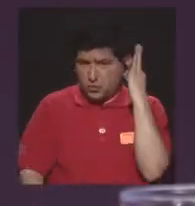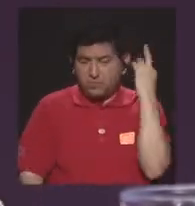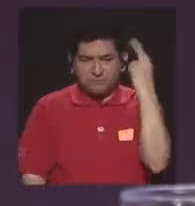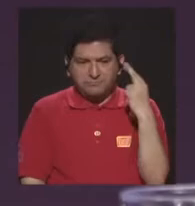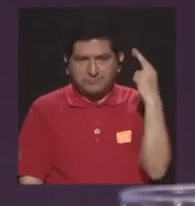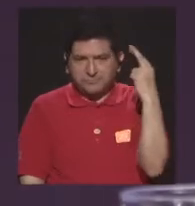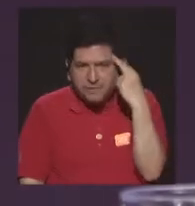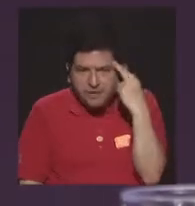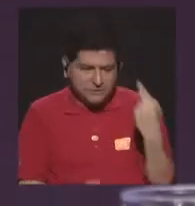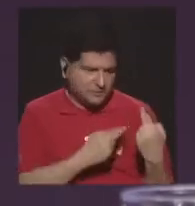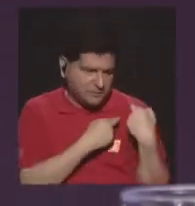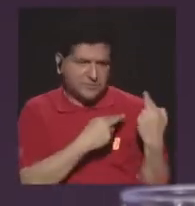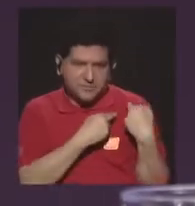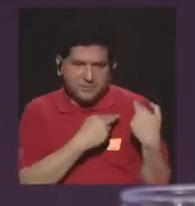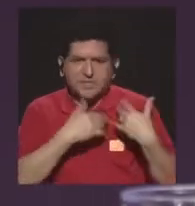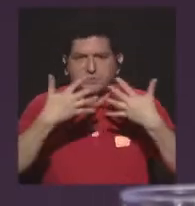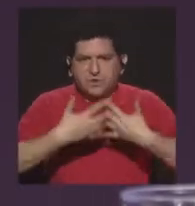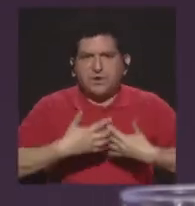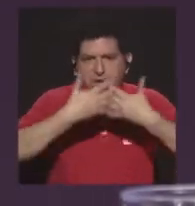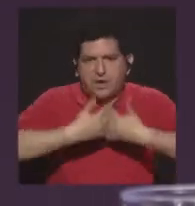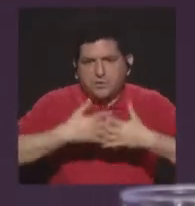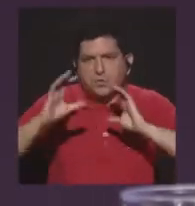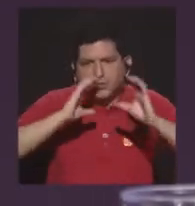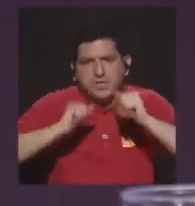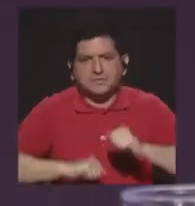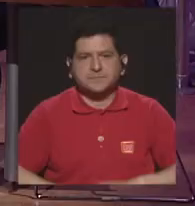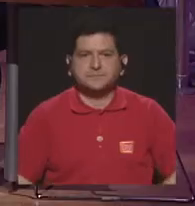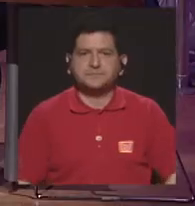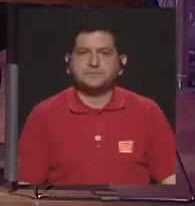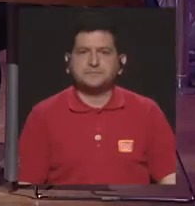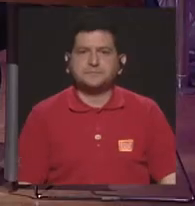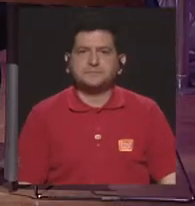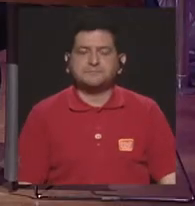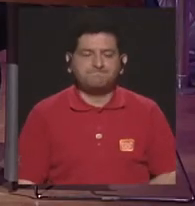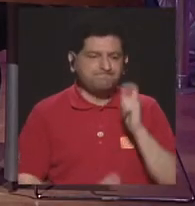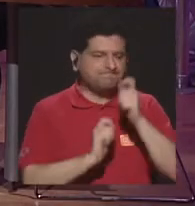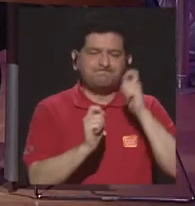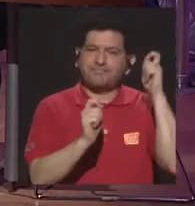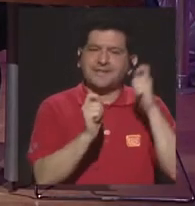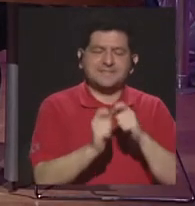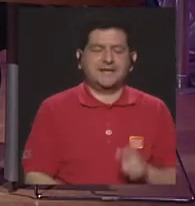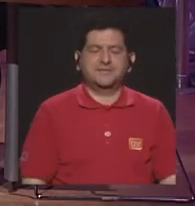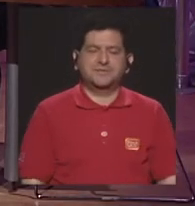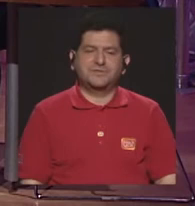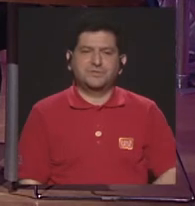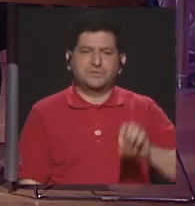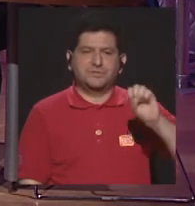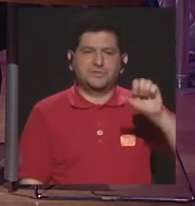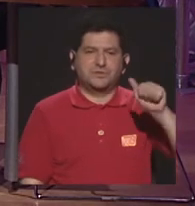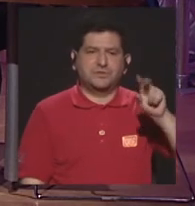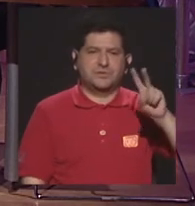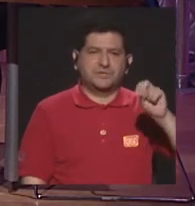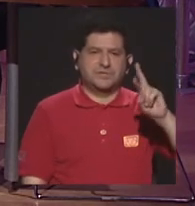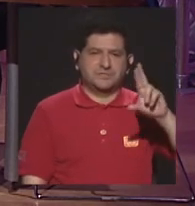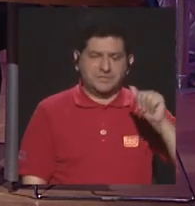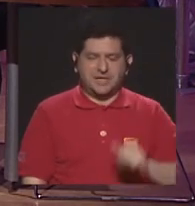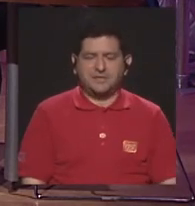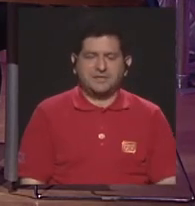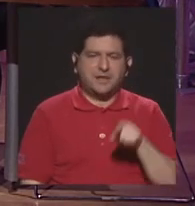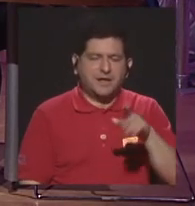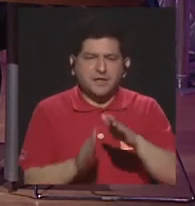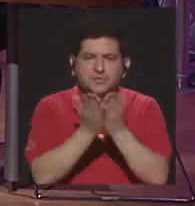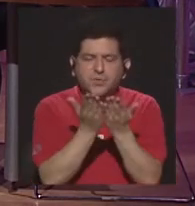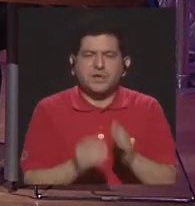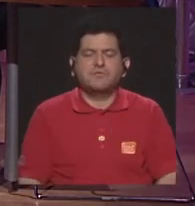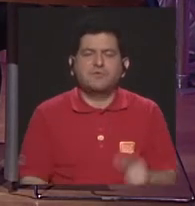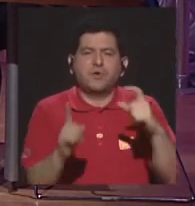medida responsabilidad de las industrias de comunicación. Exactamente. Sandra, tu libro, Las palabras tienen sexo, es decir, ¿cuál